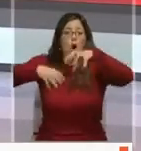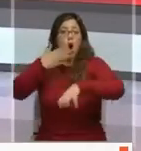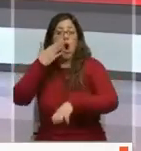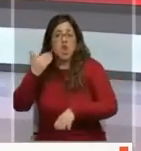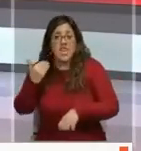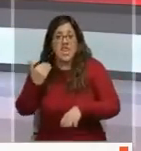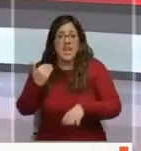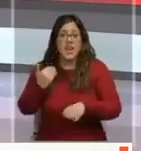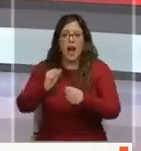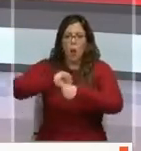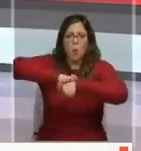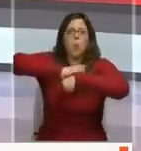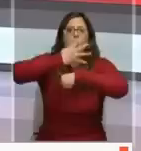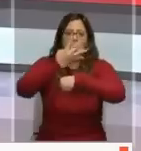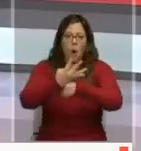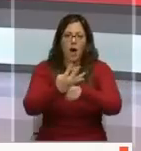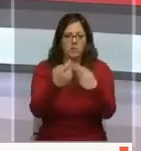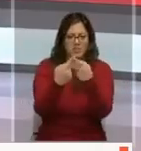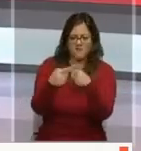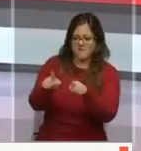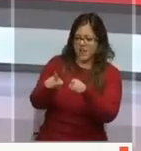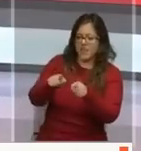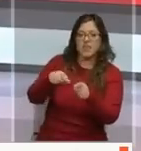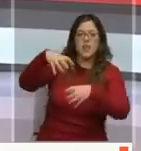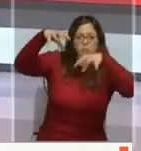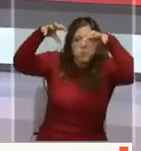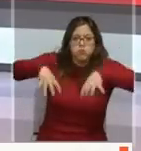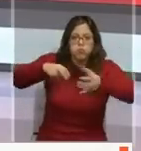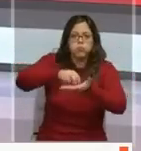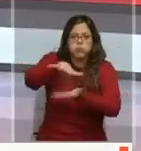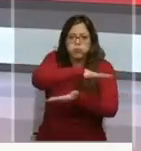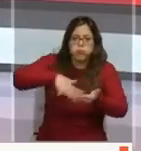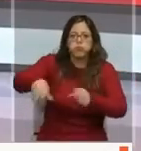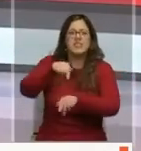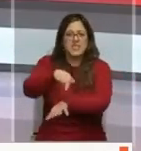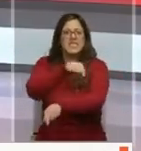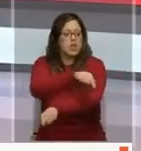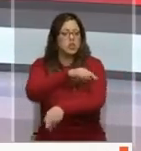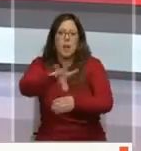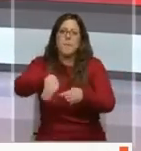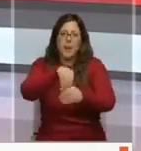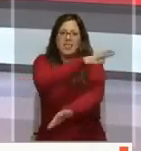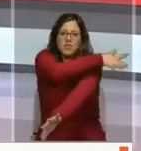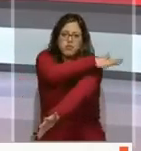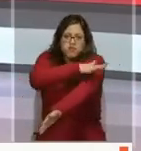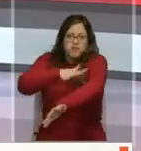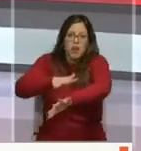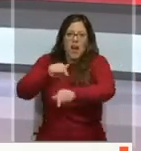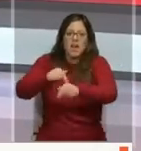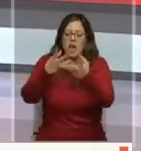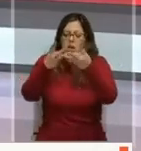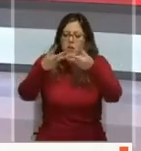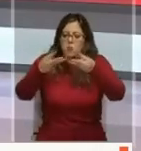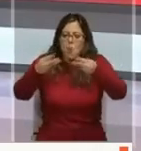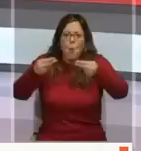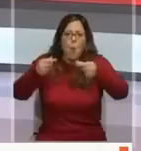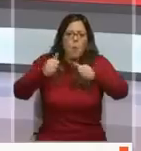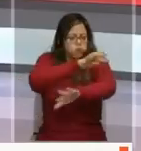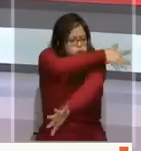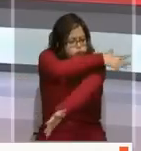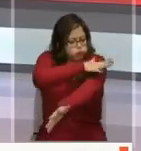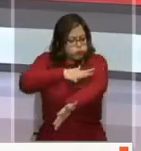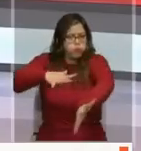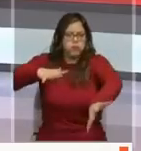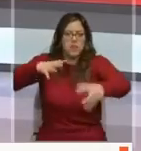a las precipitaciones en las ciudades. Y eso es propio también de un ruido atmosférico, porque el ruido atmosférico le inyecta humedad al sistema frontal, luego se presiona contra